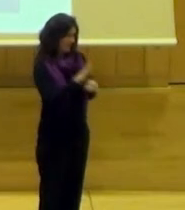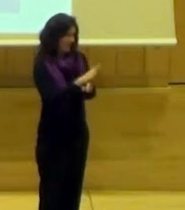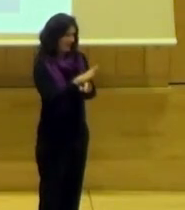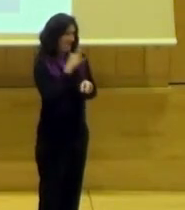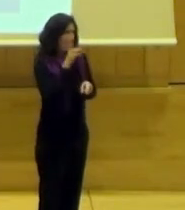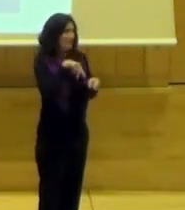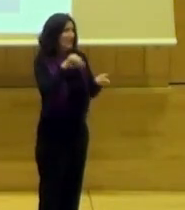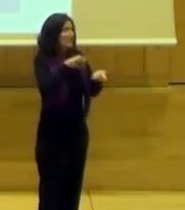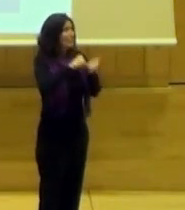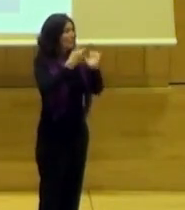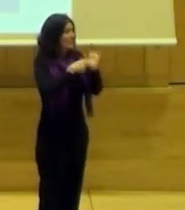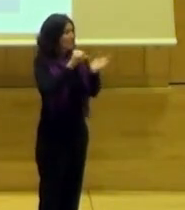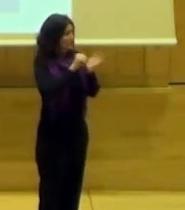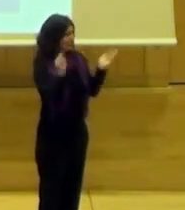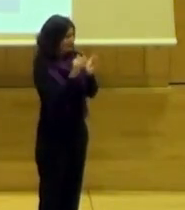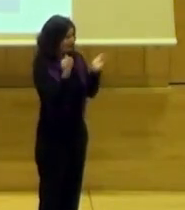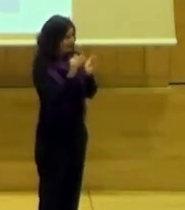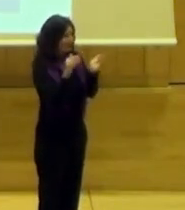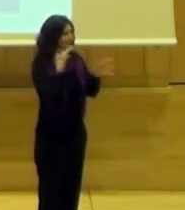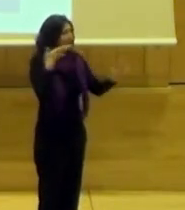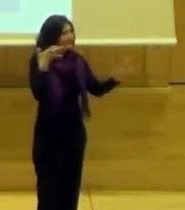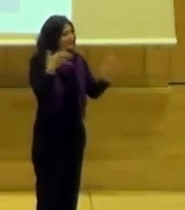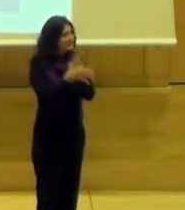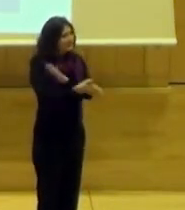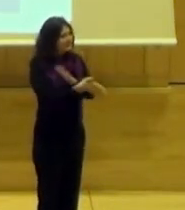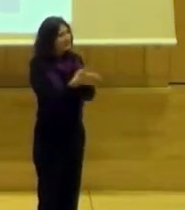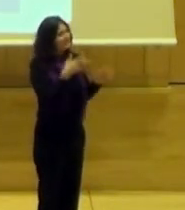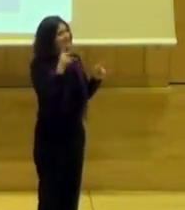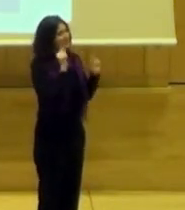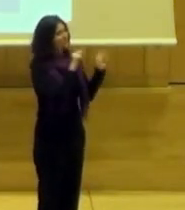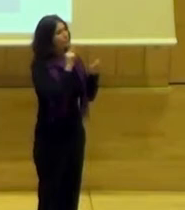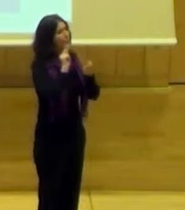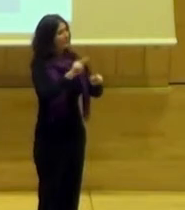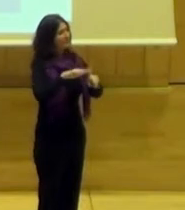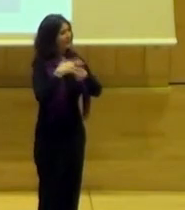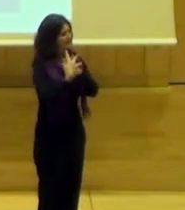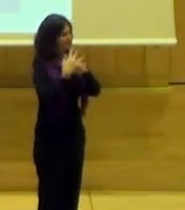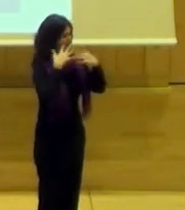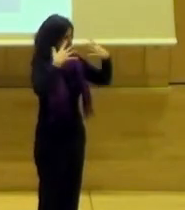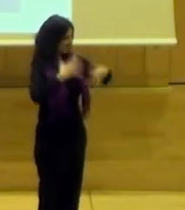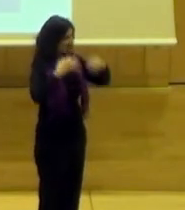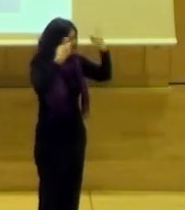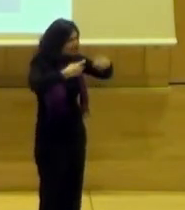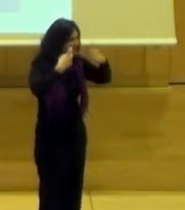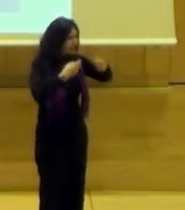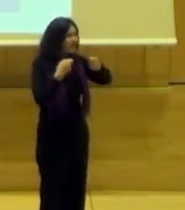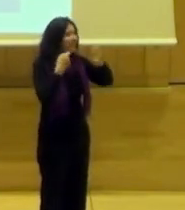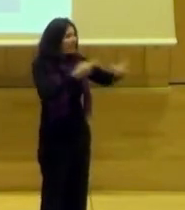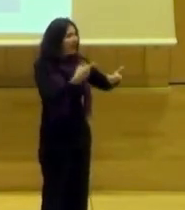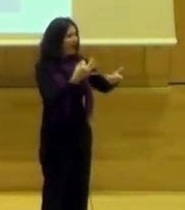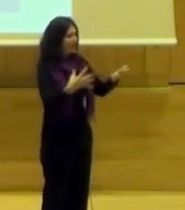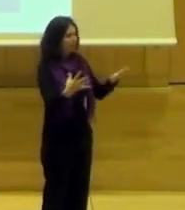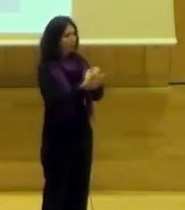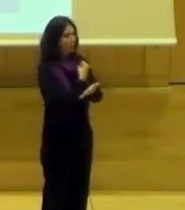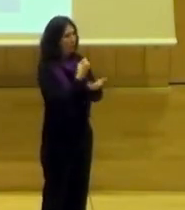El proyecto Smart City es, como le he dicho, define esa versión holística sobre la realidad, intentando hacer o dar